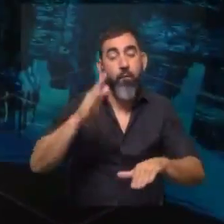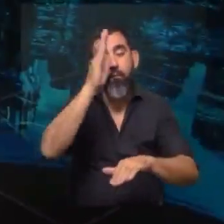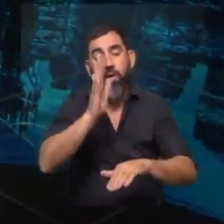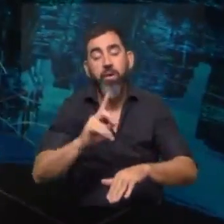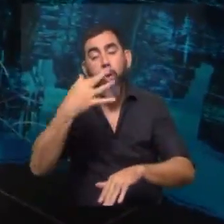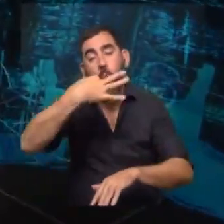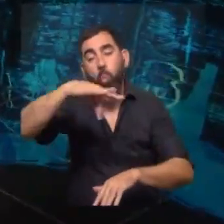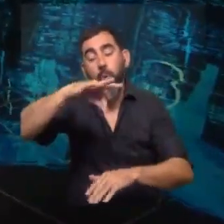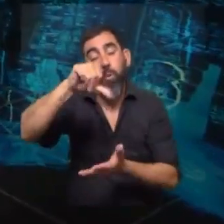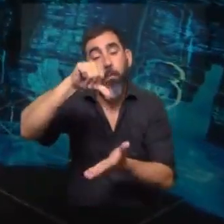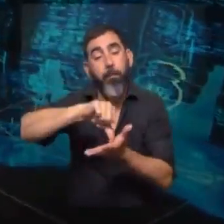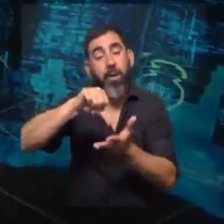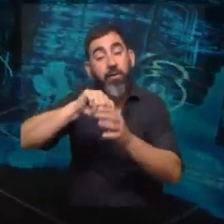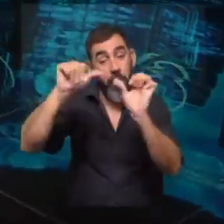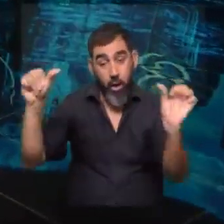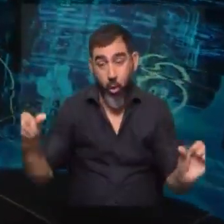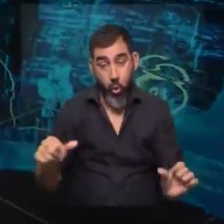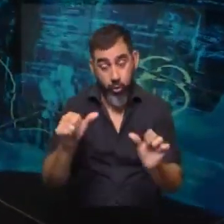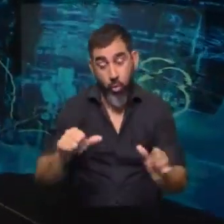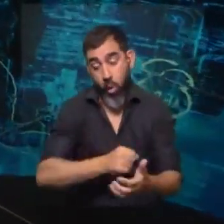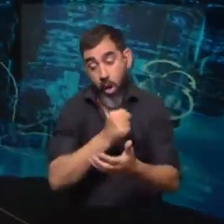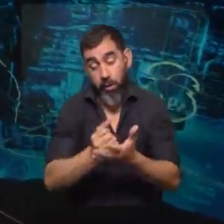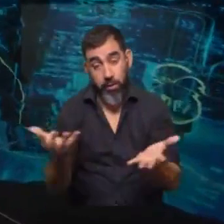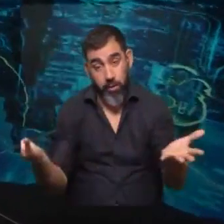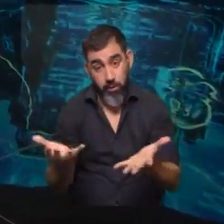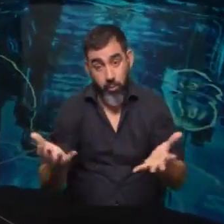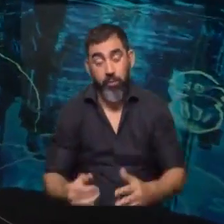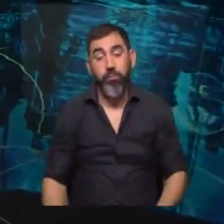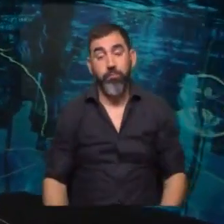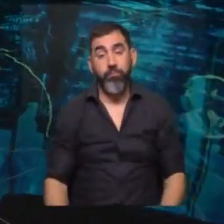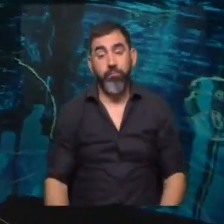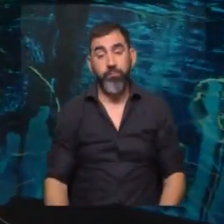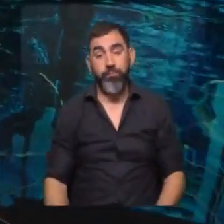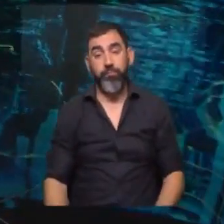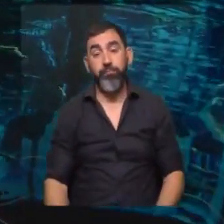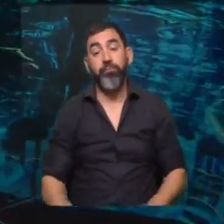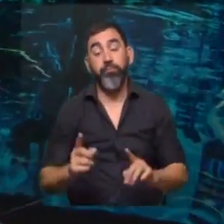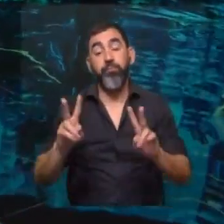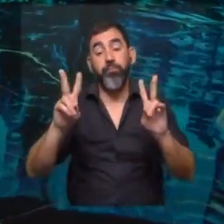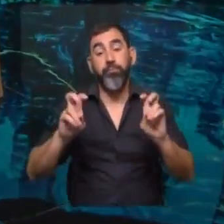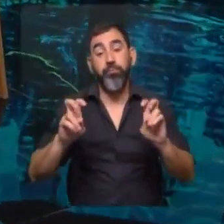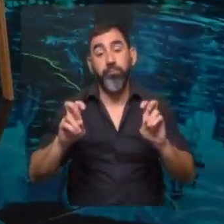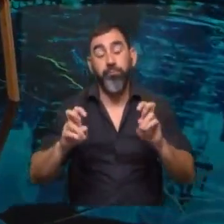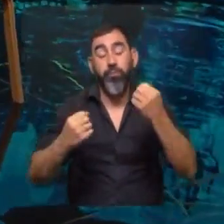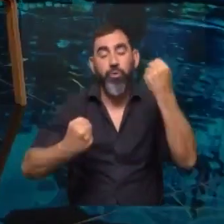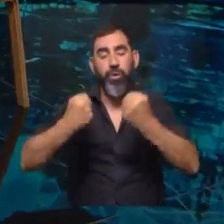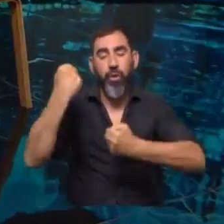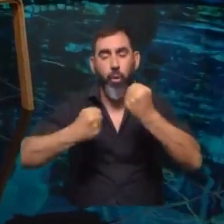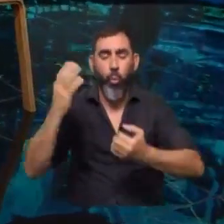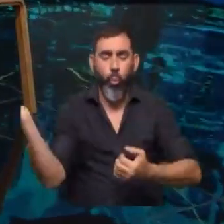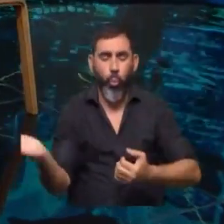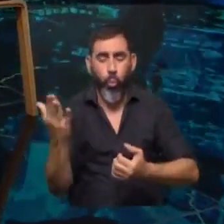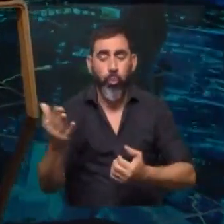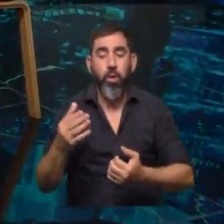que lo ha hecho a escala global, y tiene mucho que ver también con el nivel de industrialización. O sea,